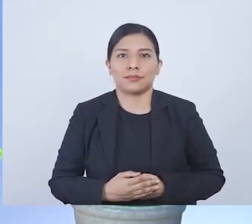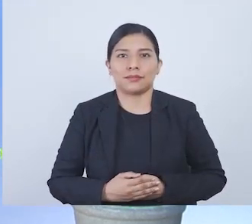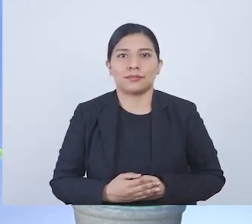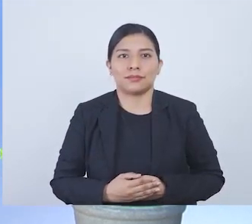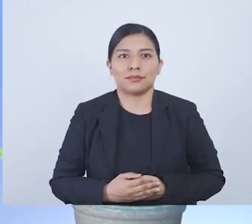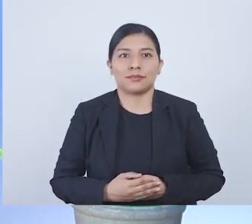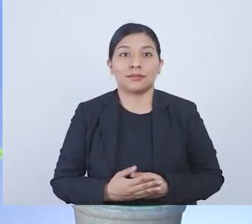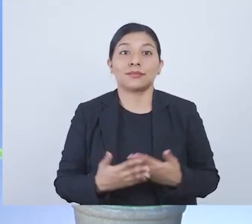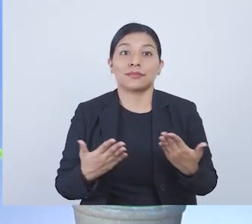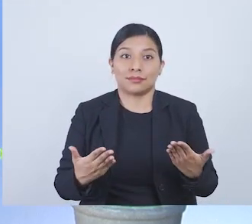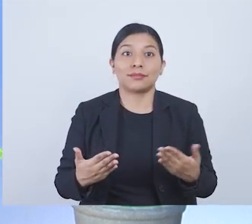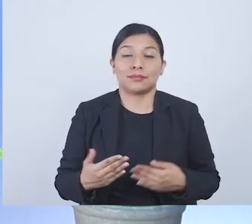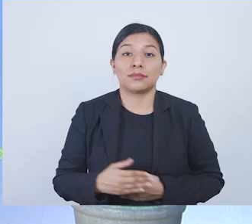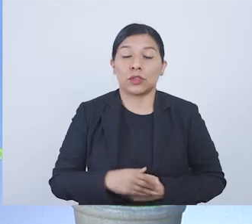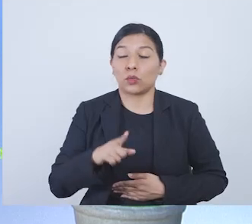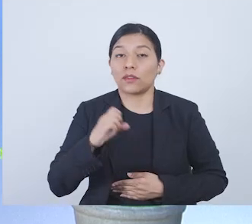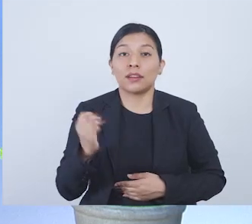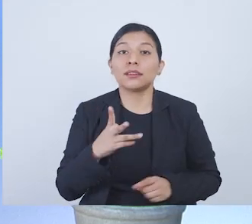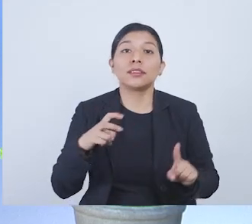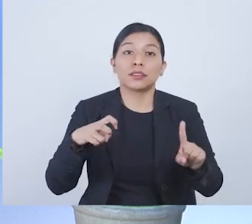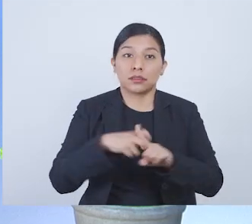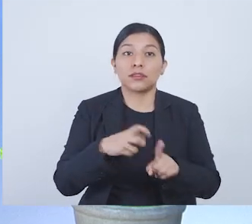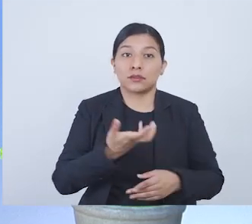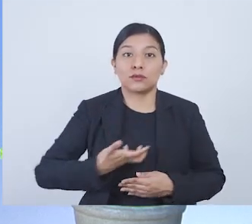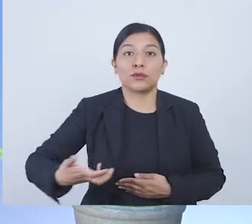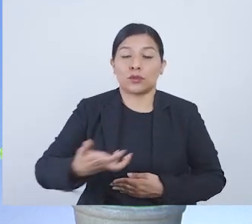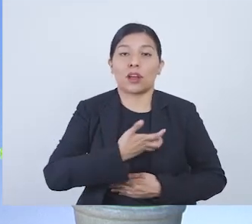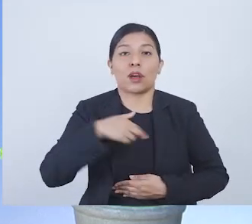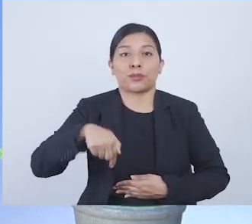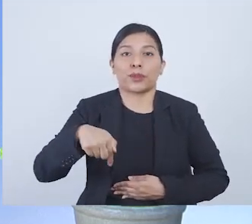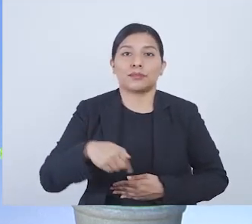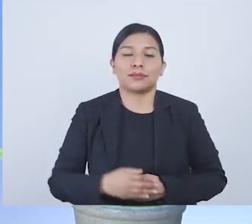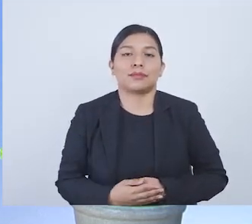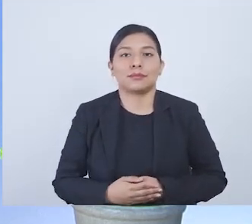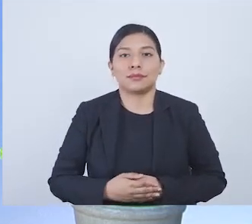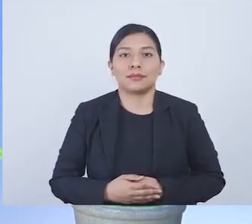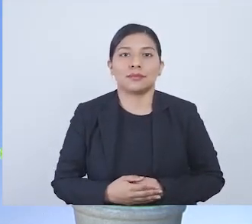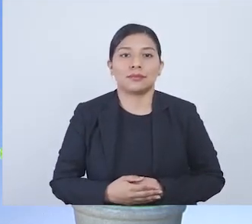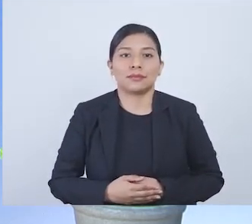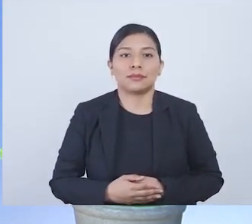Pero ¿cuál es el desafío que tenemos actualmente?